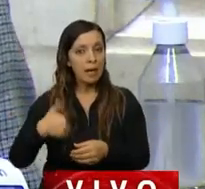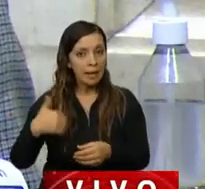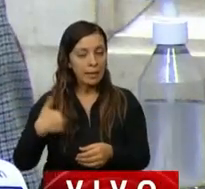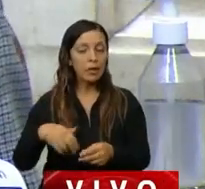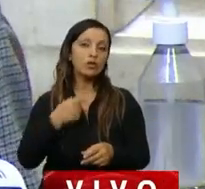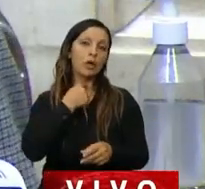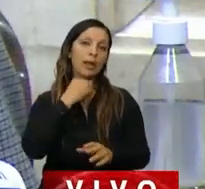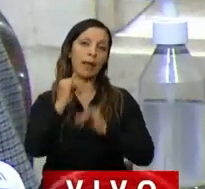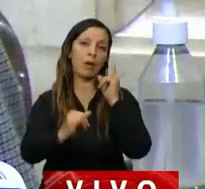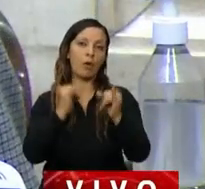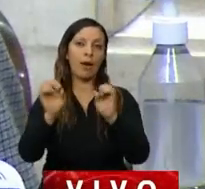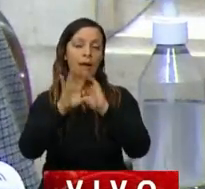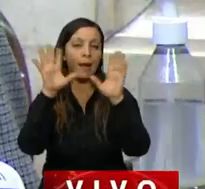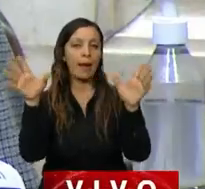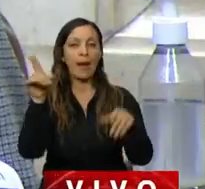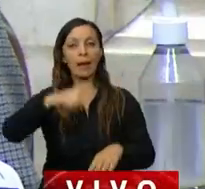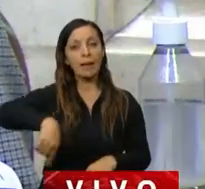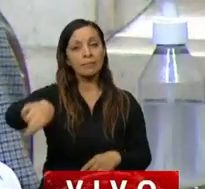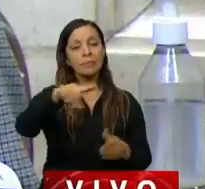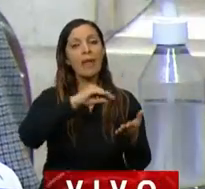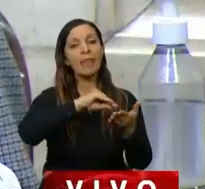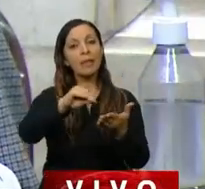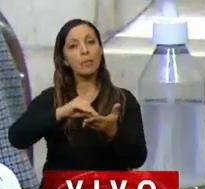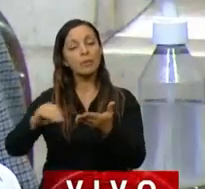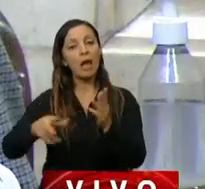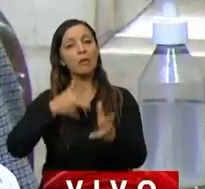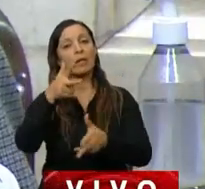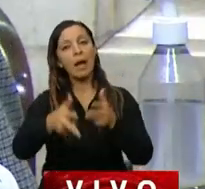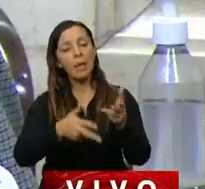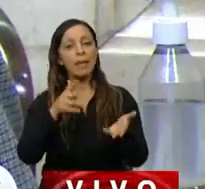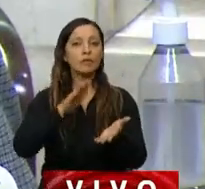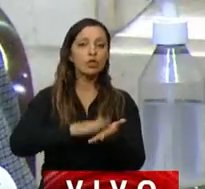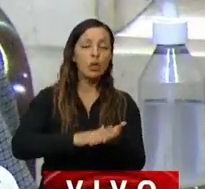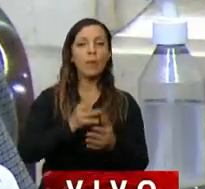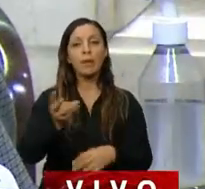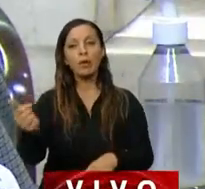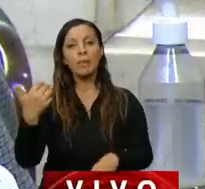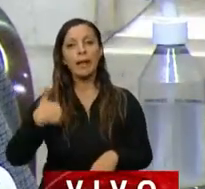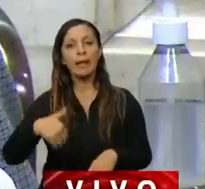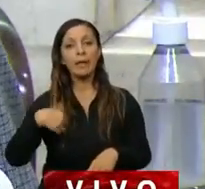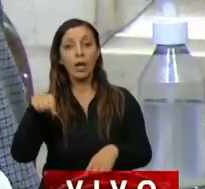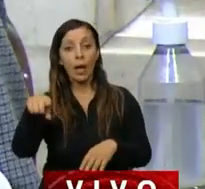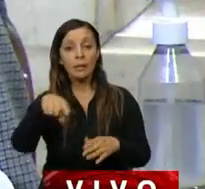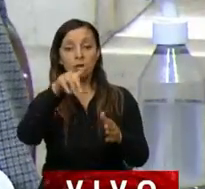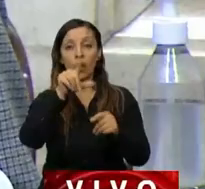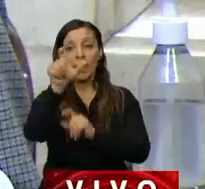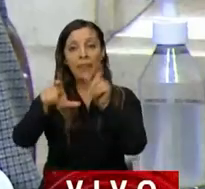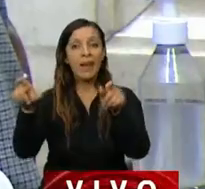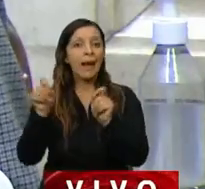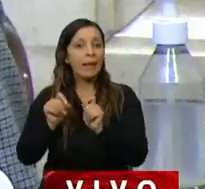quiero recordarle a los señores diputados que hacen referencia a que eso sería de la agenda de la